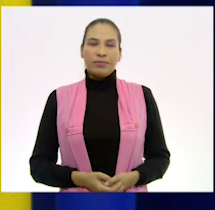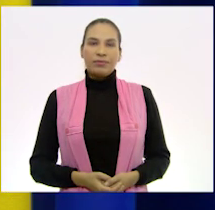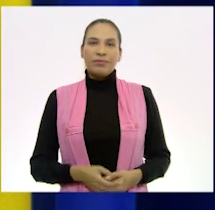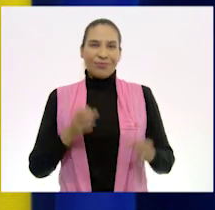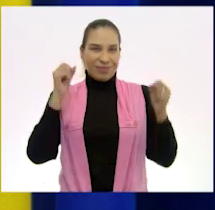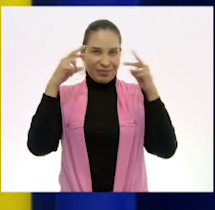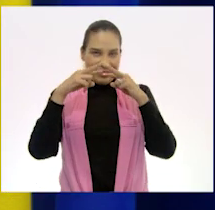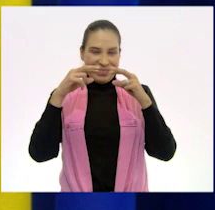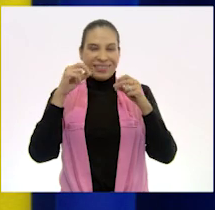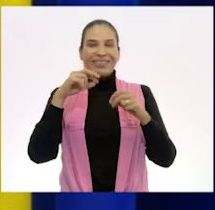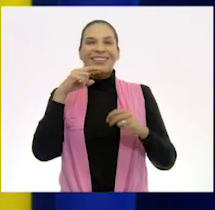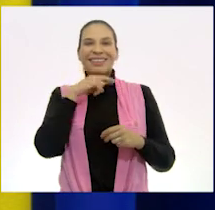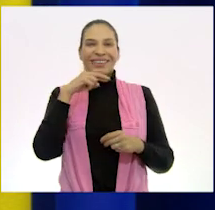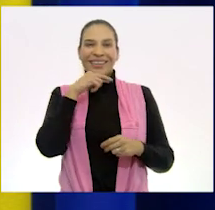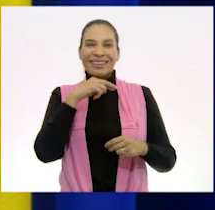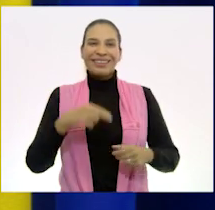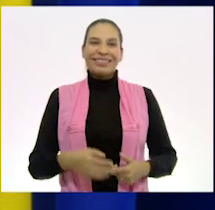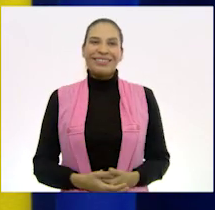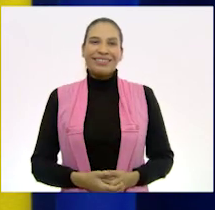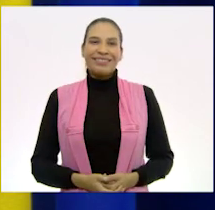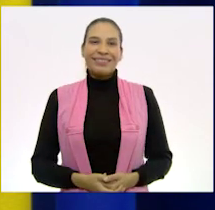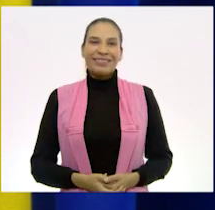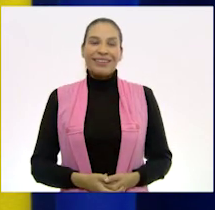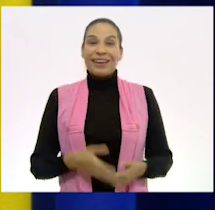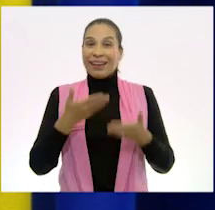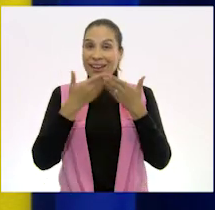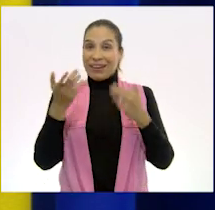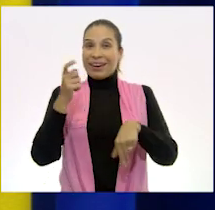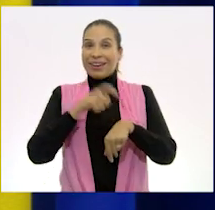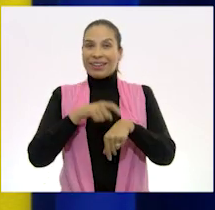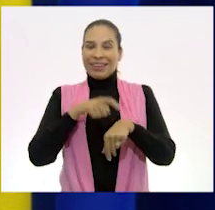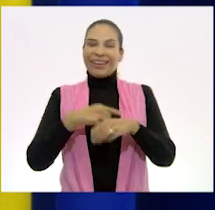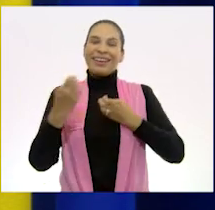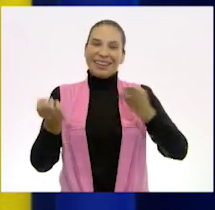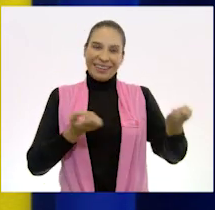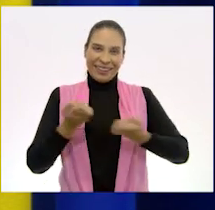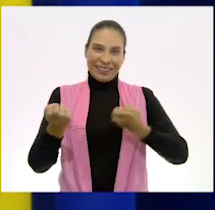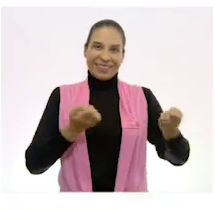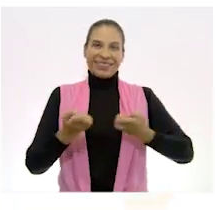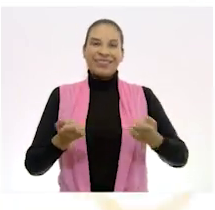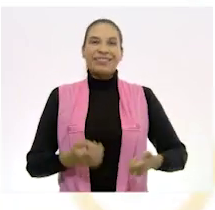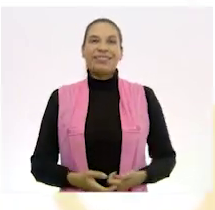Nos vemos hasta la próxima. Llegó el momento de movernos.